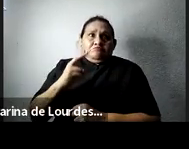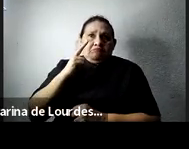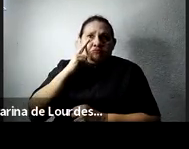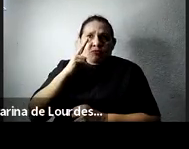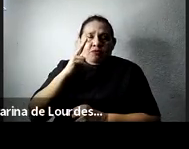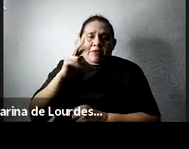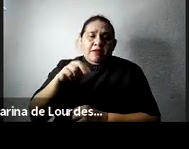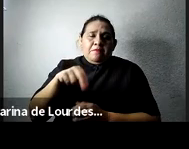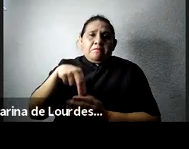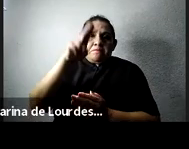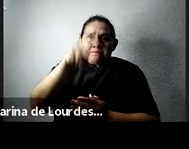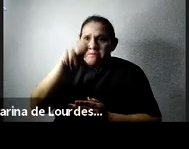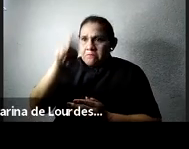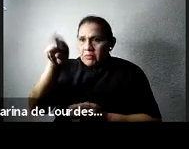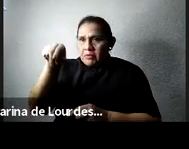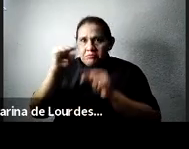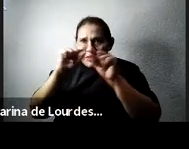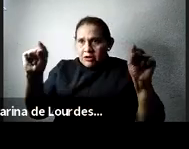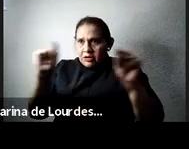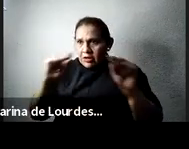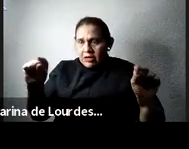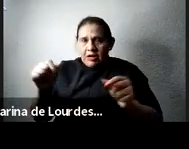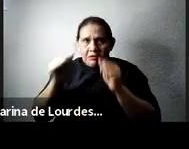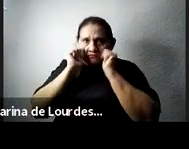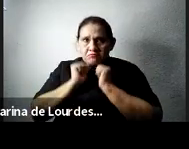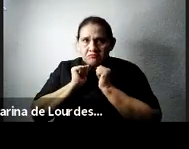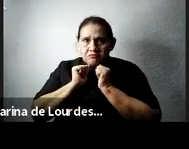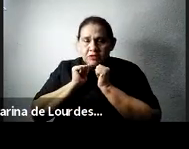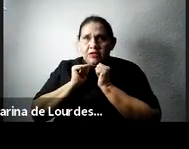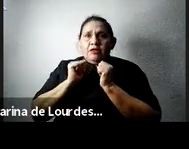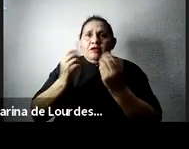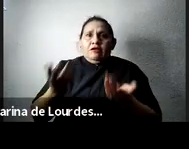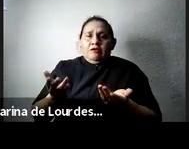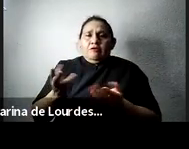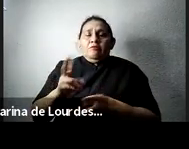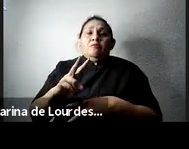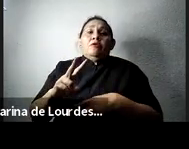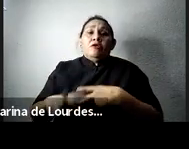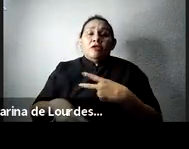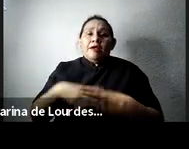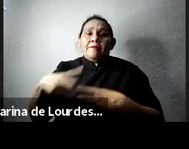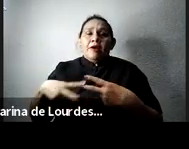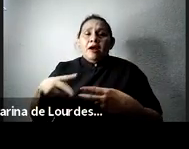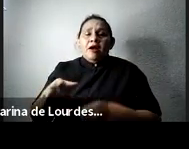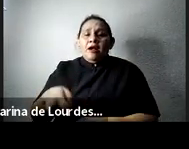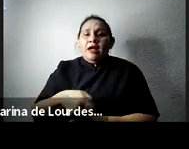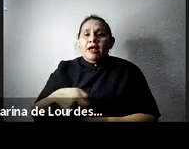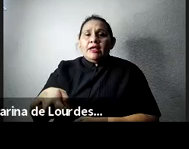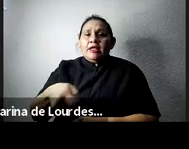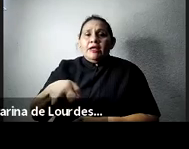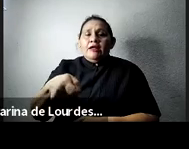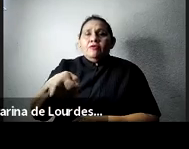pintadas las rayas, ¿no? Del cruce peatonal, sino que se va a guiar de una